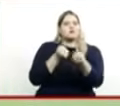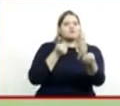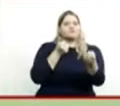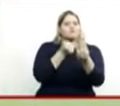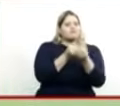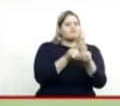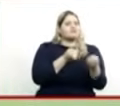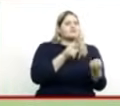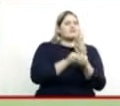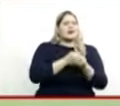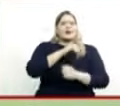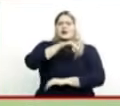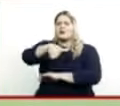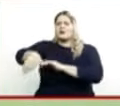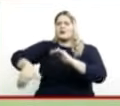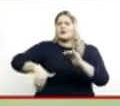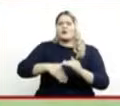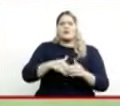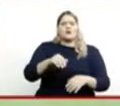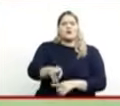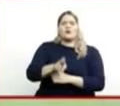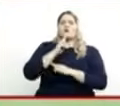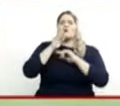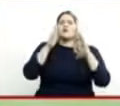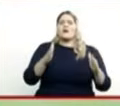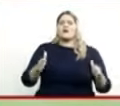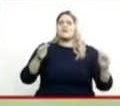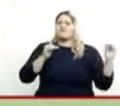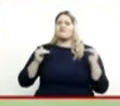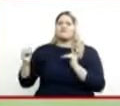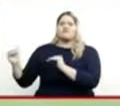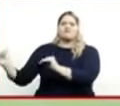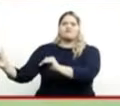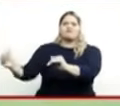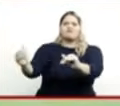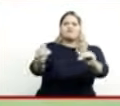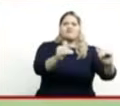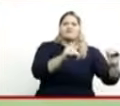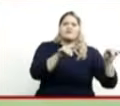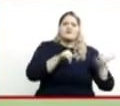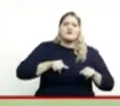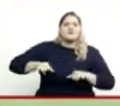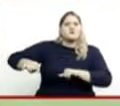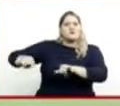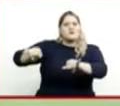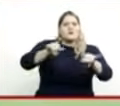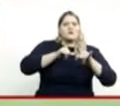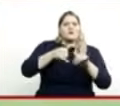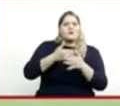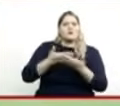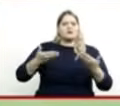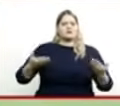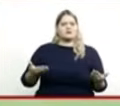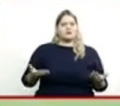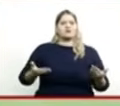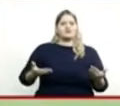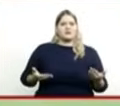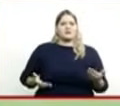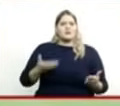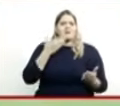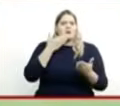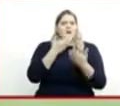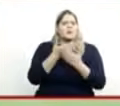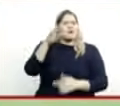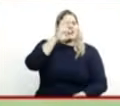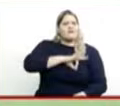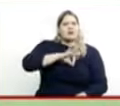para todos los hondureños y hondureñas, con un impacto positivo y directo en el costo